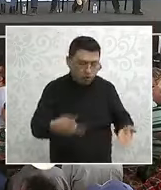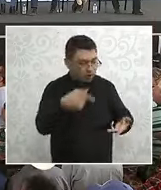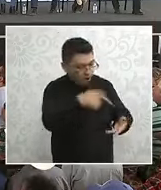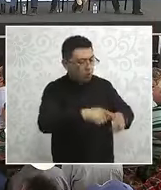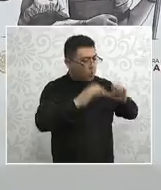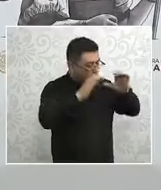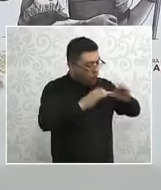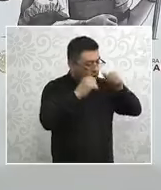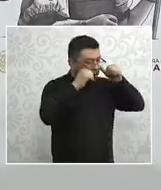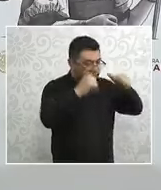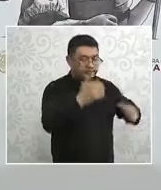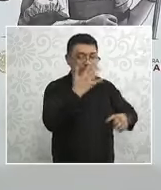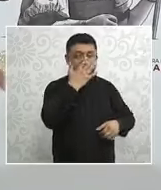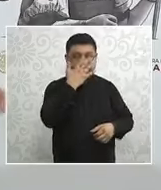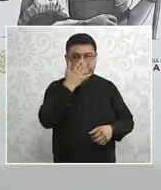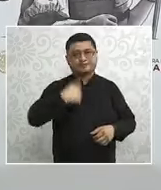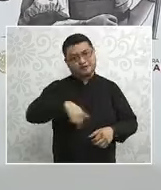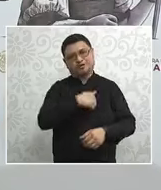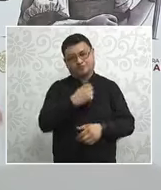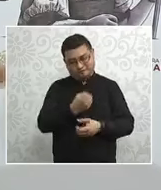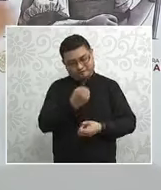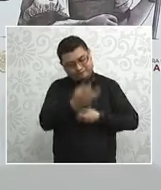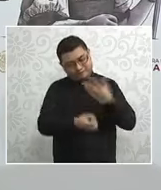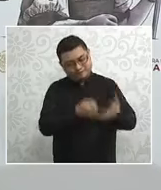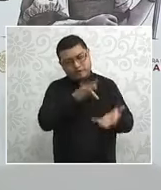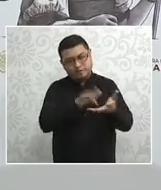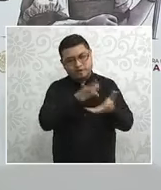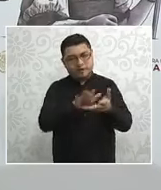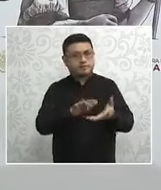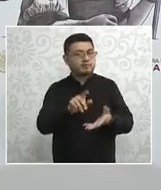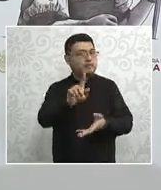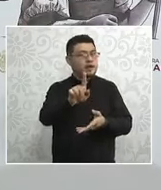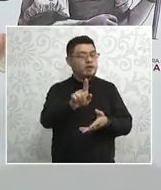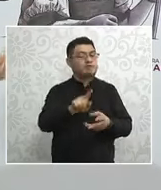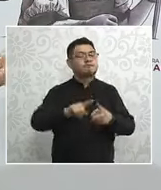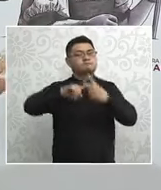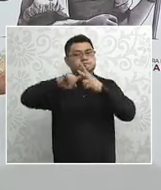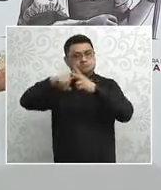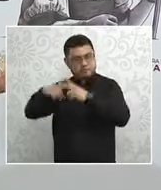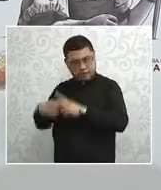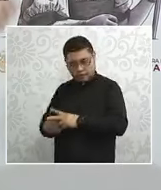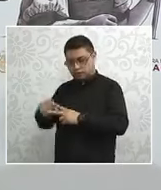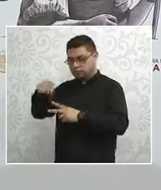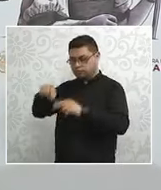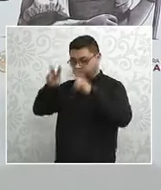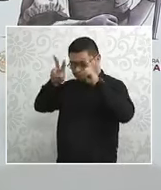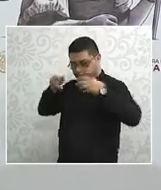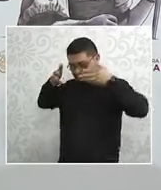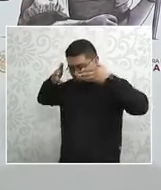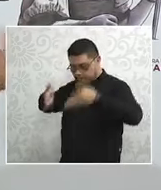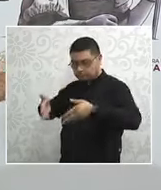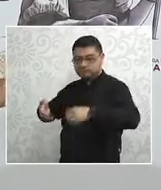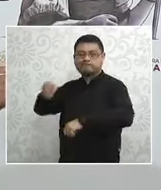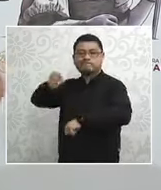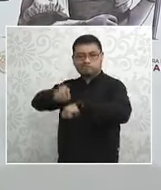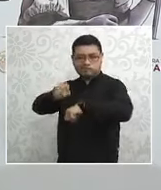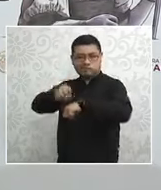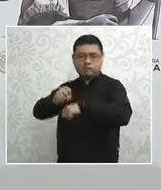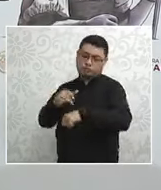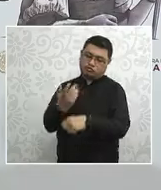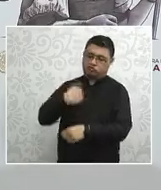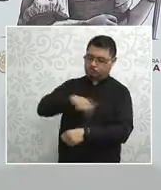eso les vamos a dar beca a todos pero vamos a iniciar con secundaria por eso estamos haciendo las asambleas